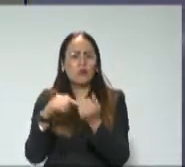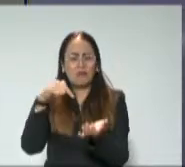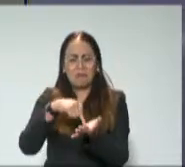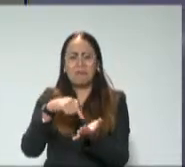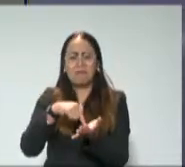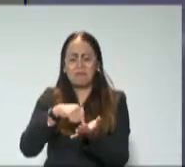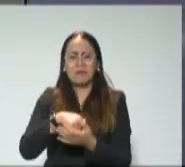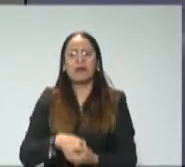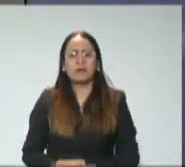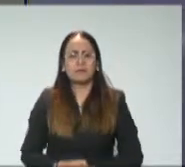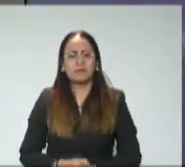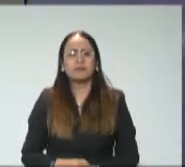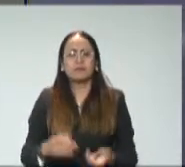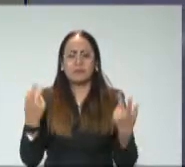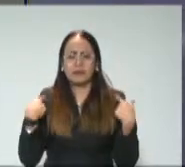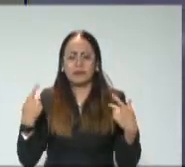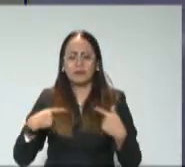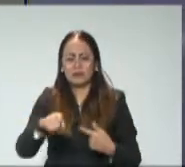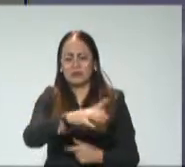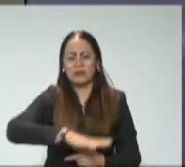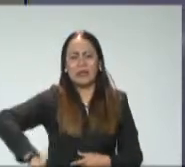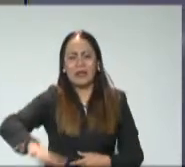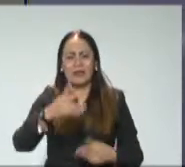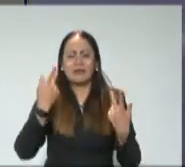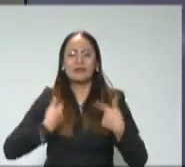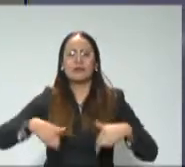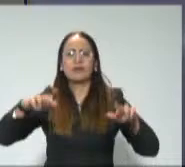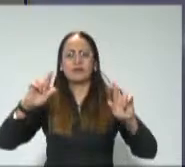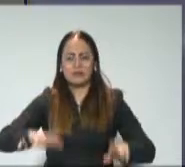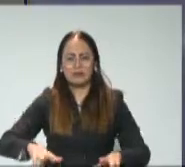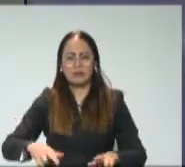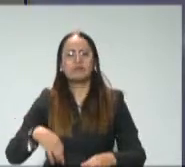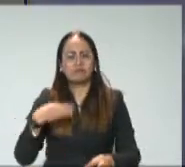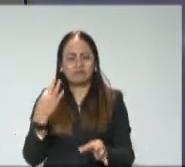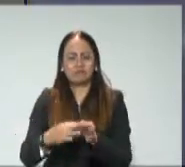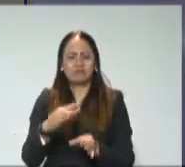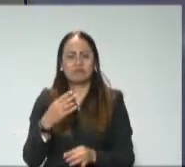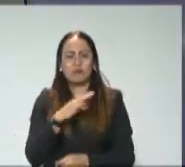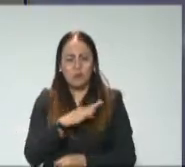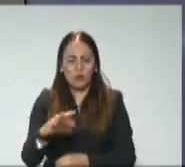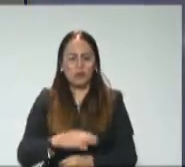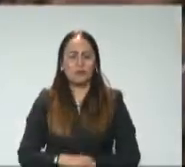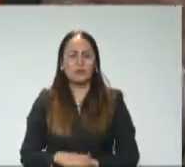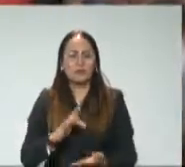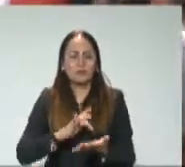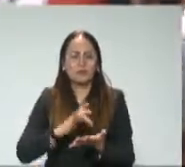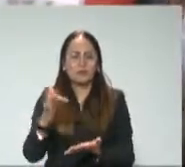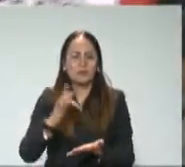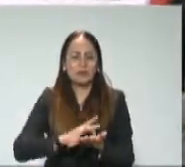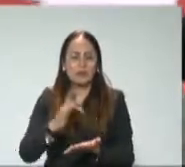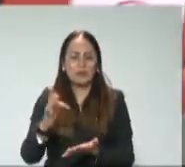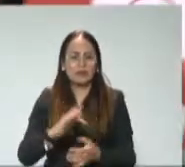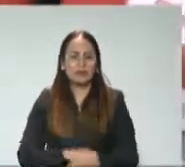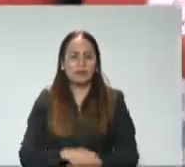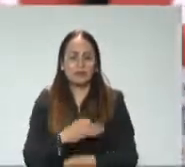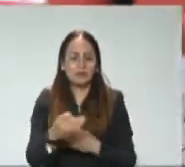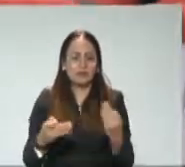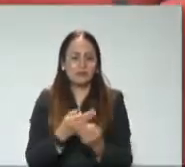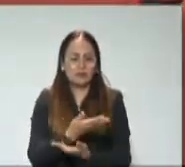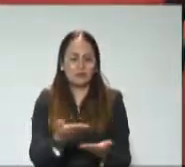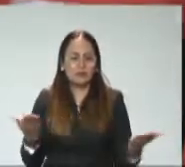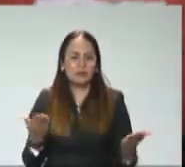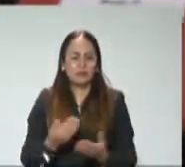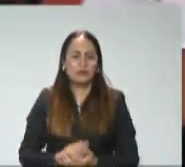demandan aquellos que representamos muchas gracias y gracias sobre